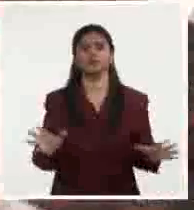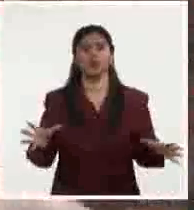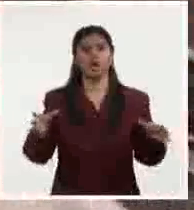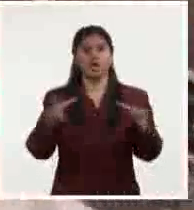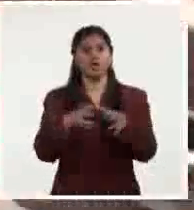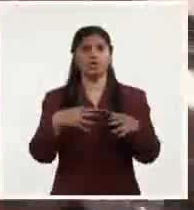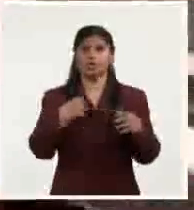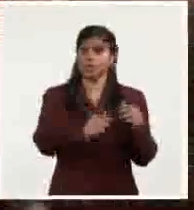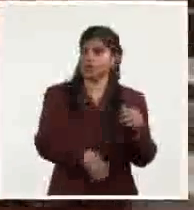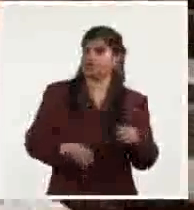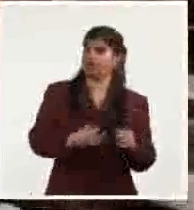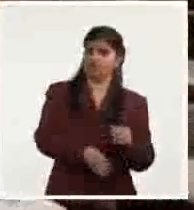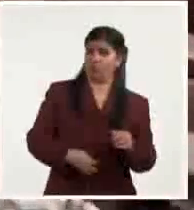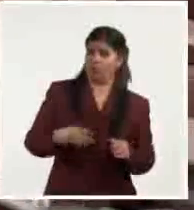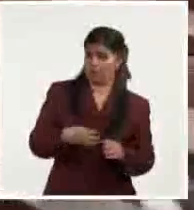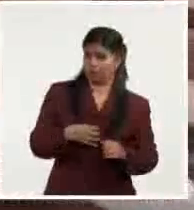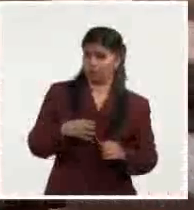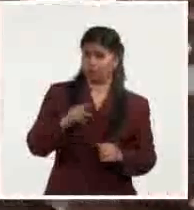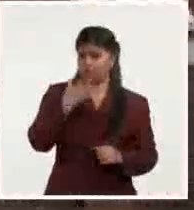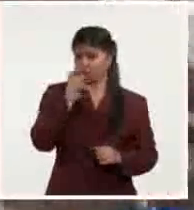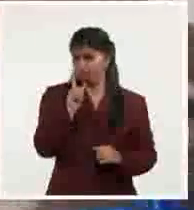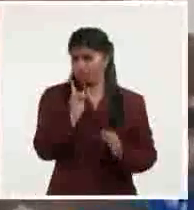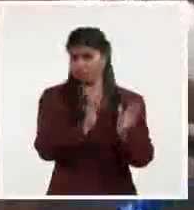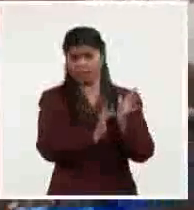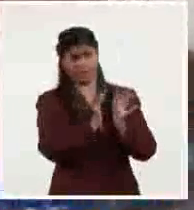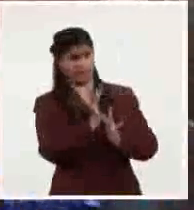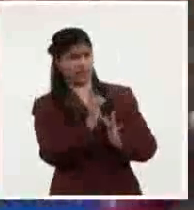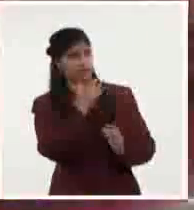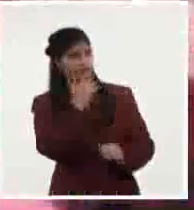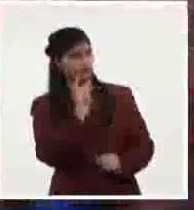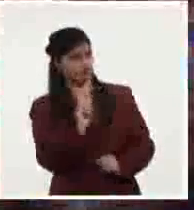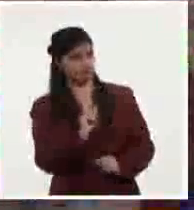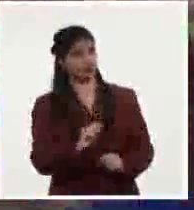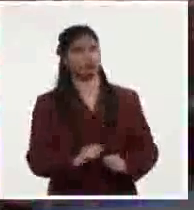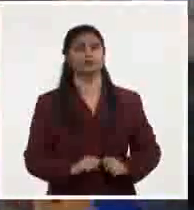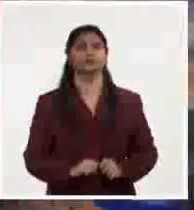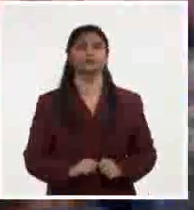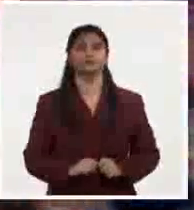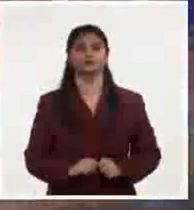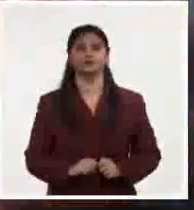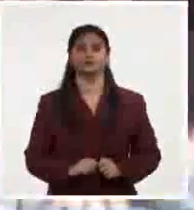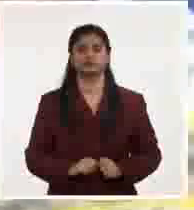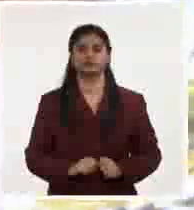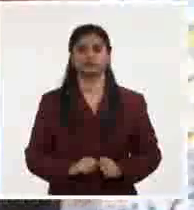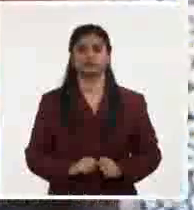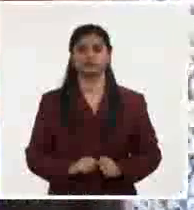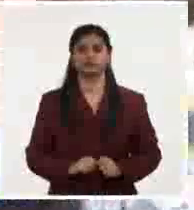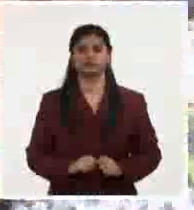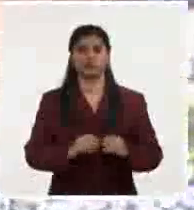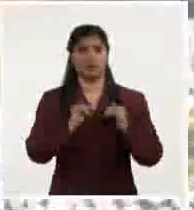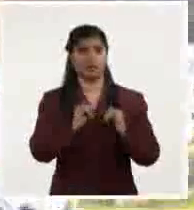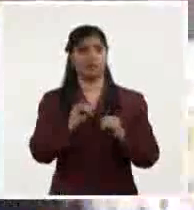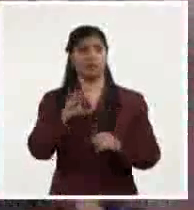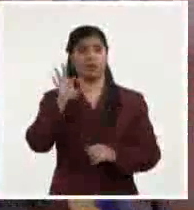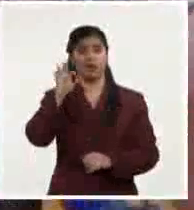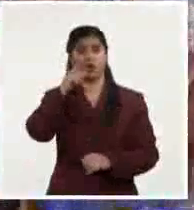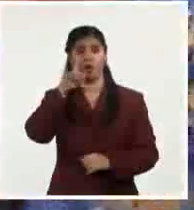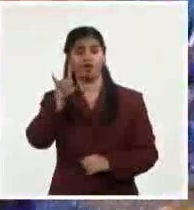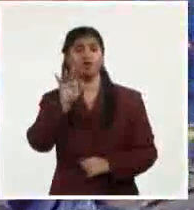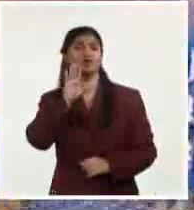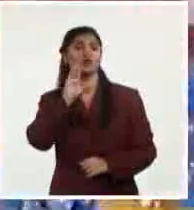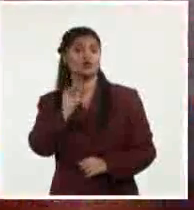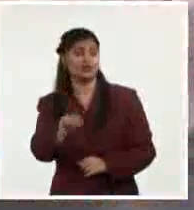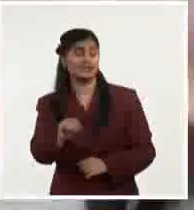hecho posteriormente y que se presenta como filial del Estado Islámico en África Central. Un informe de la ONU precisa que los ataques de las